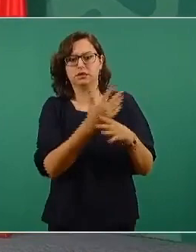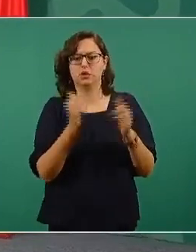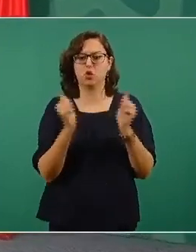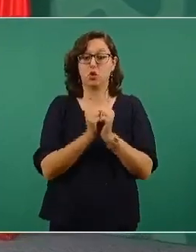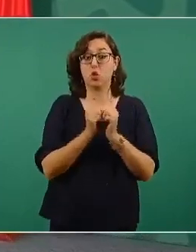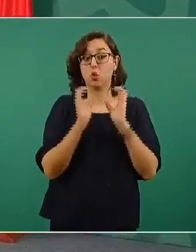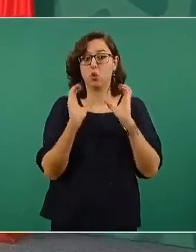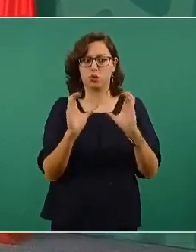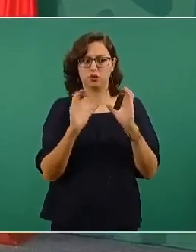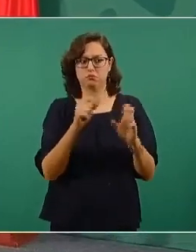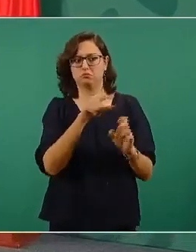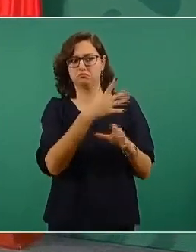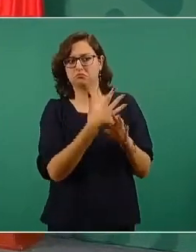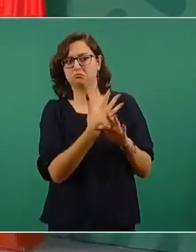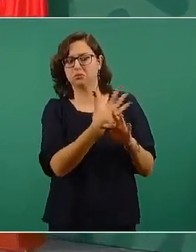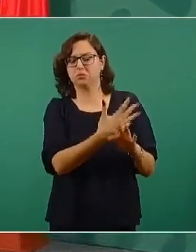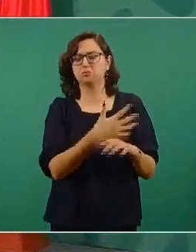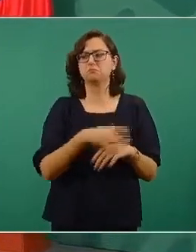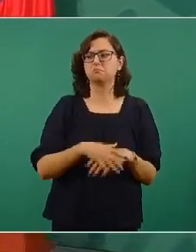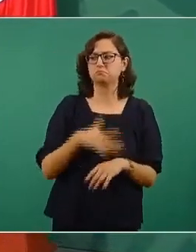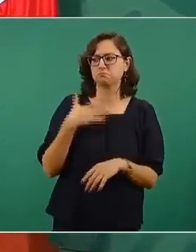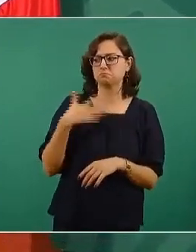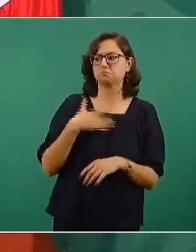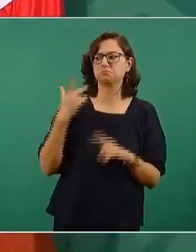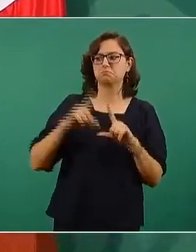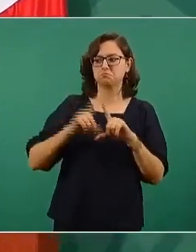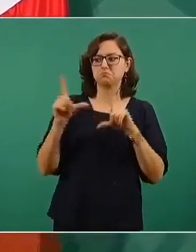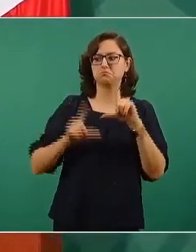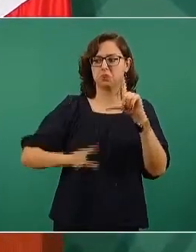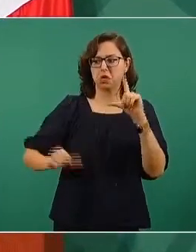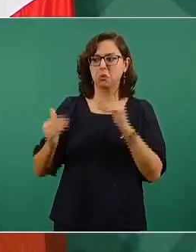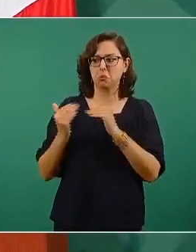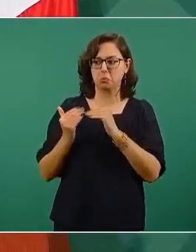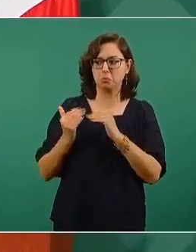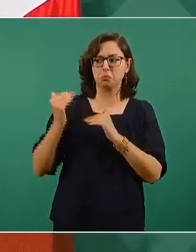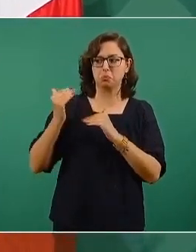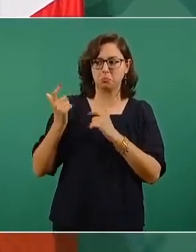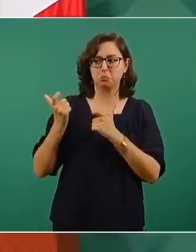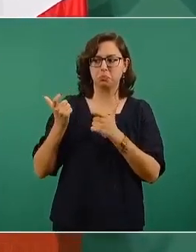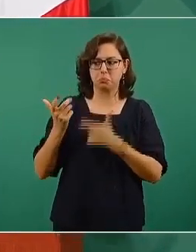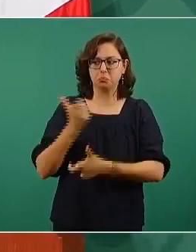están pronosticando de que vamos a crecer al 5.